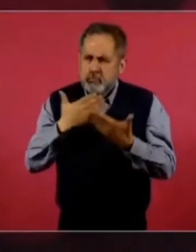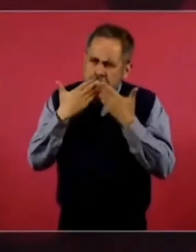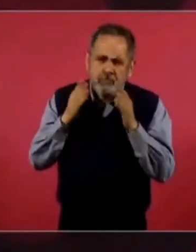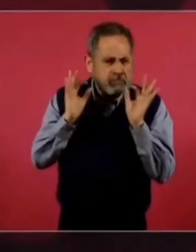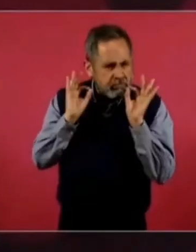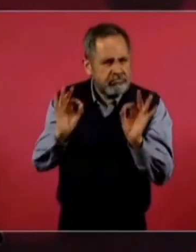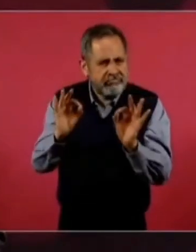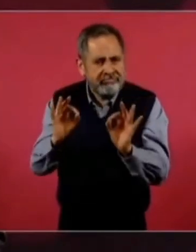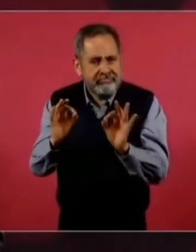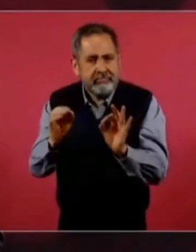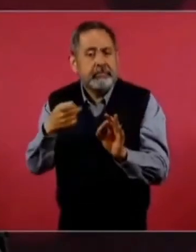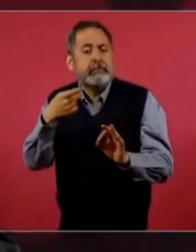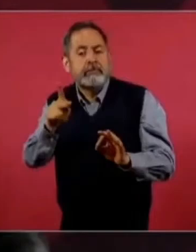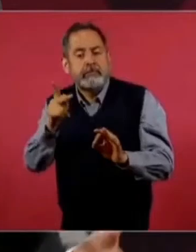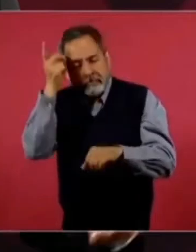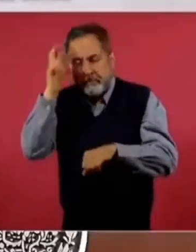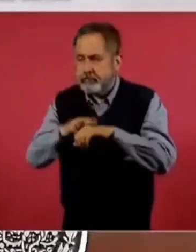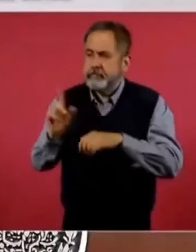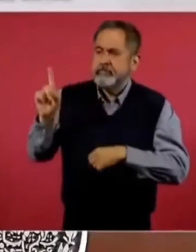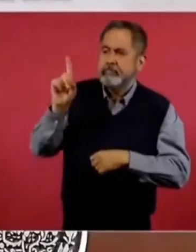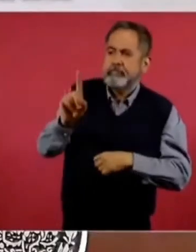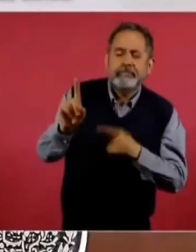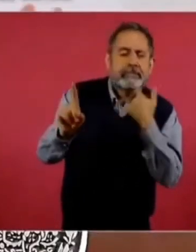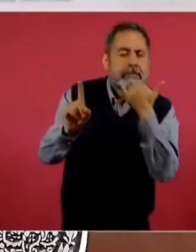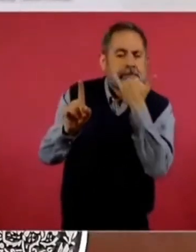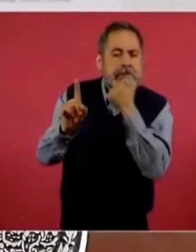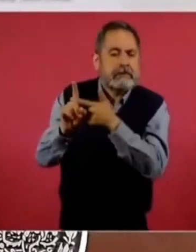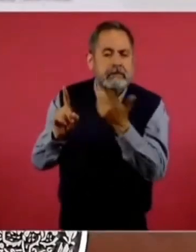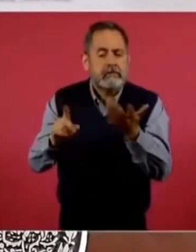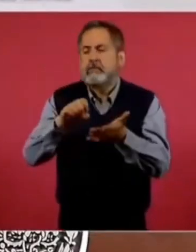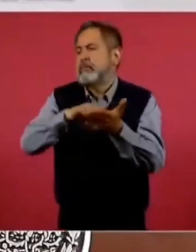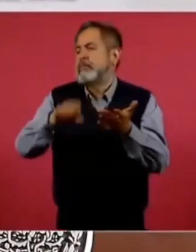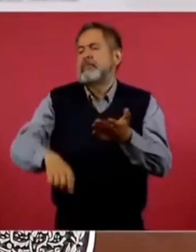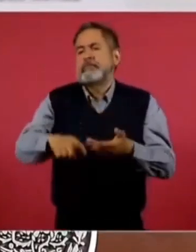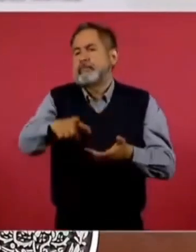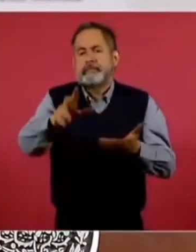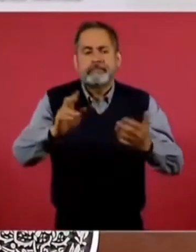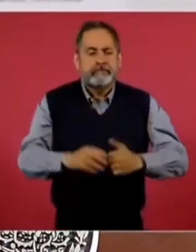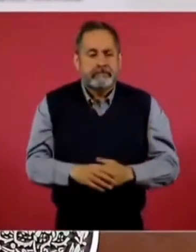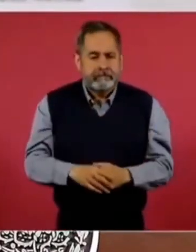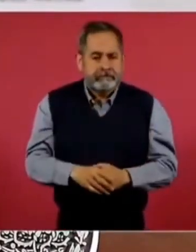¿sí? ¿Cómo no va a ser una institución noble?